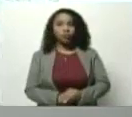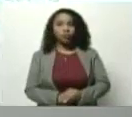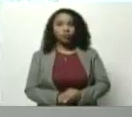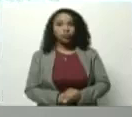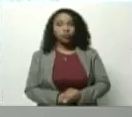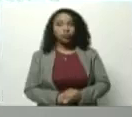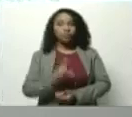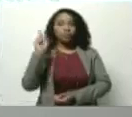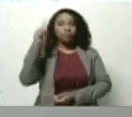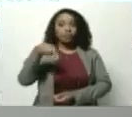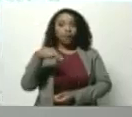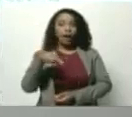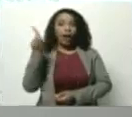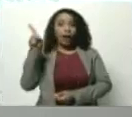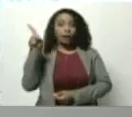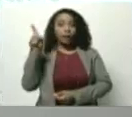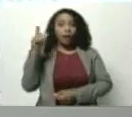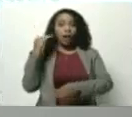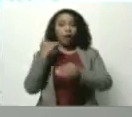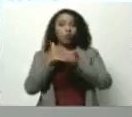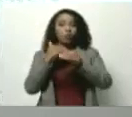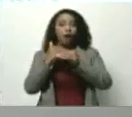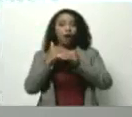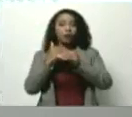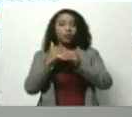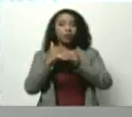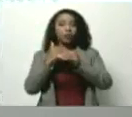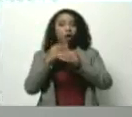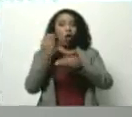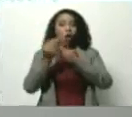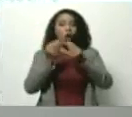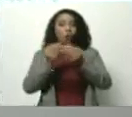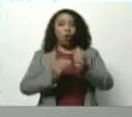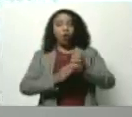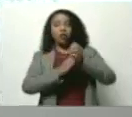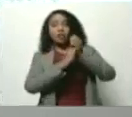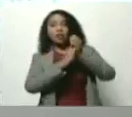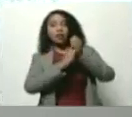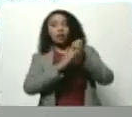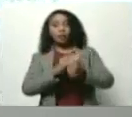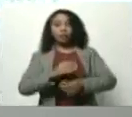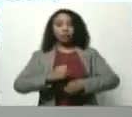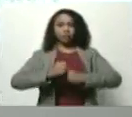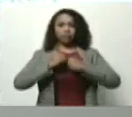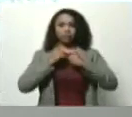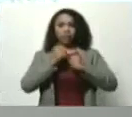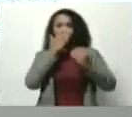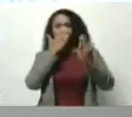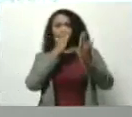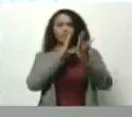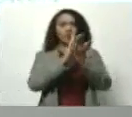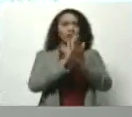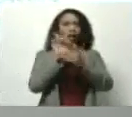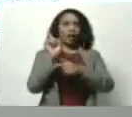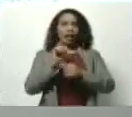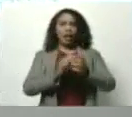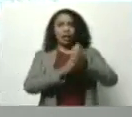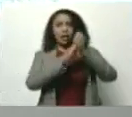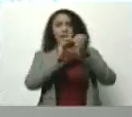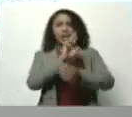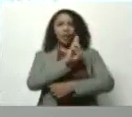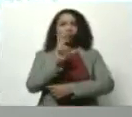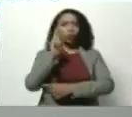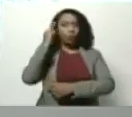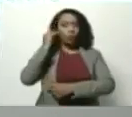también ha estado a la altura de este desafío como líder de la república bolivariana de